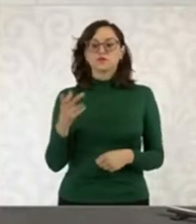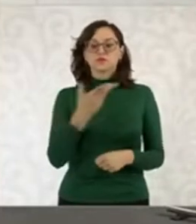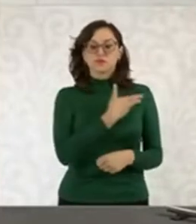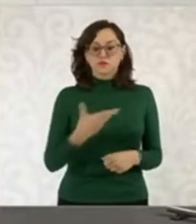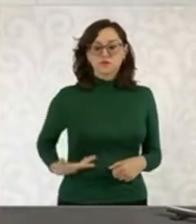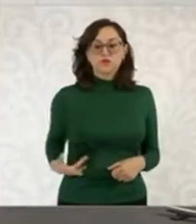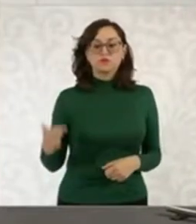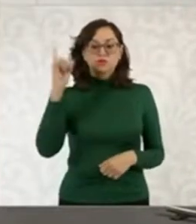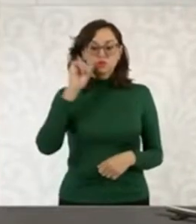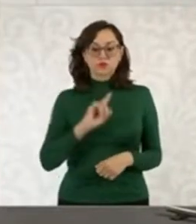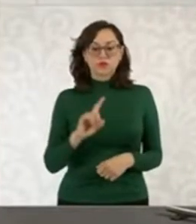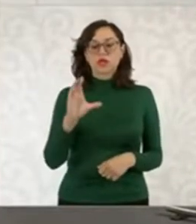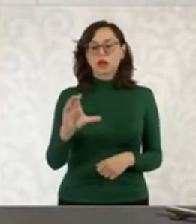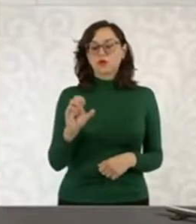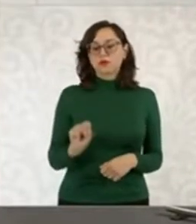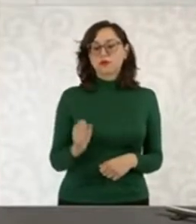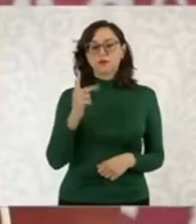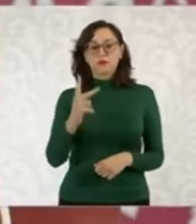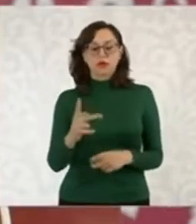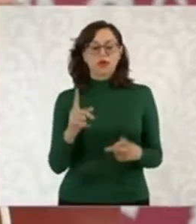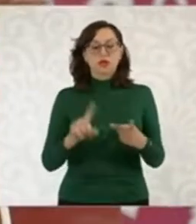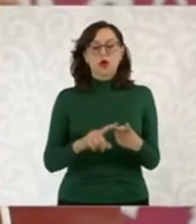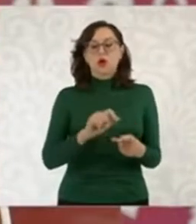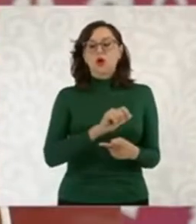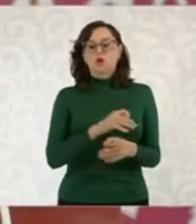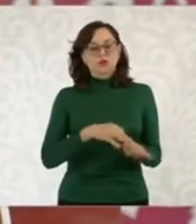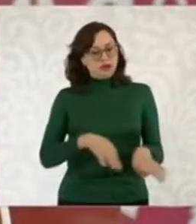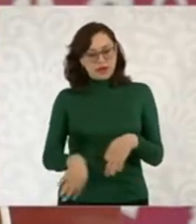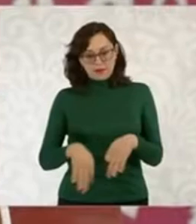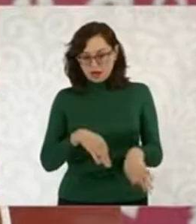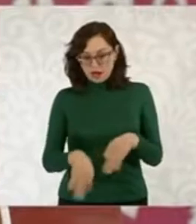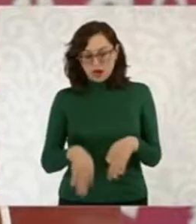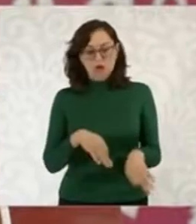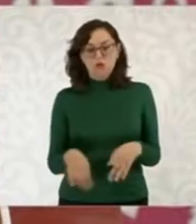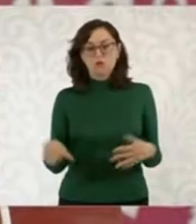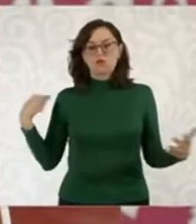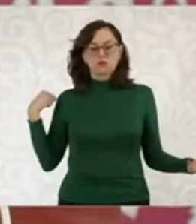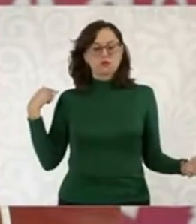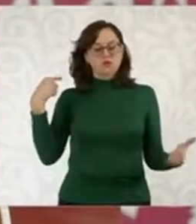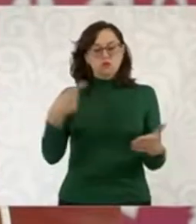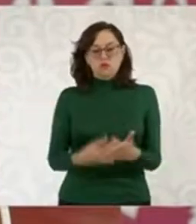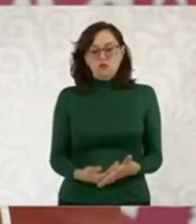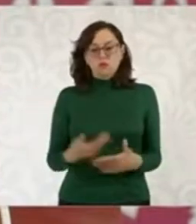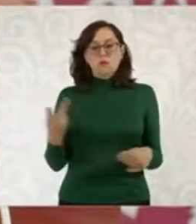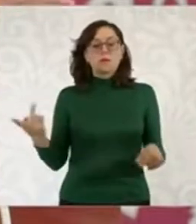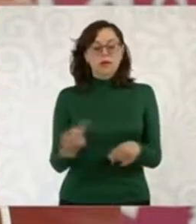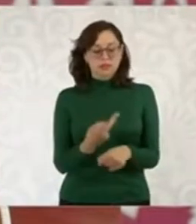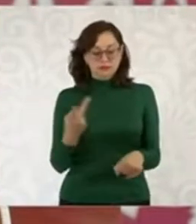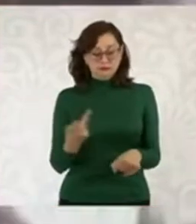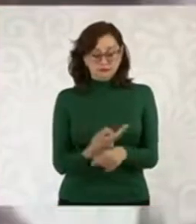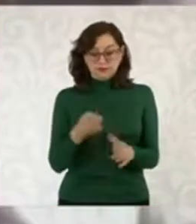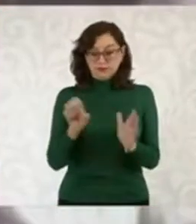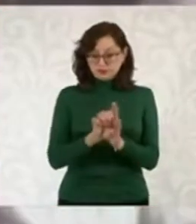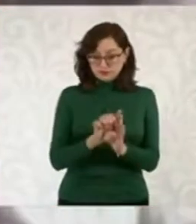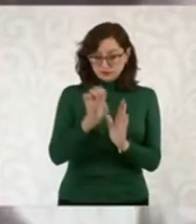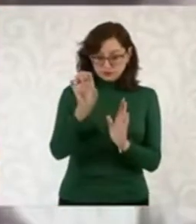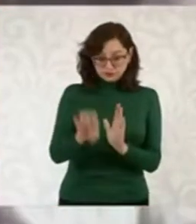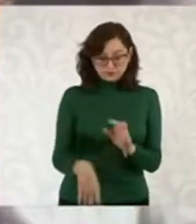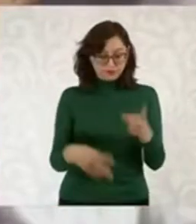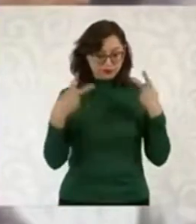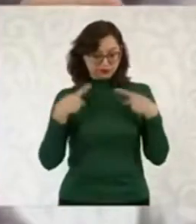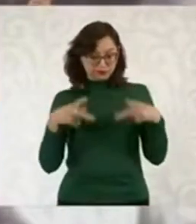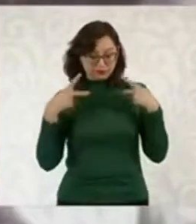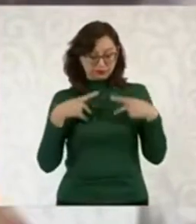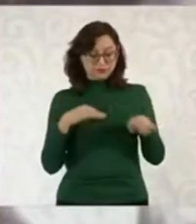Claudia Sheinbaum y a todo el trabajo que se hizo posteriormente es que, por ejemplo, si un trabajador que ya está